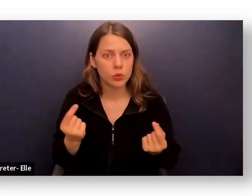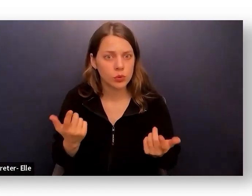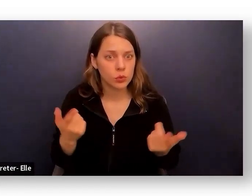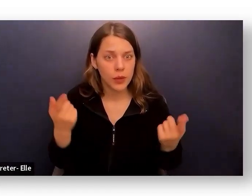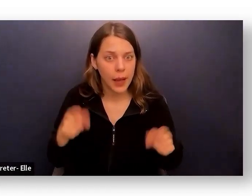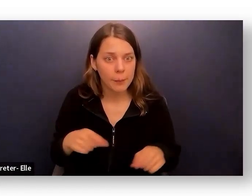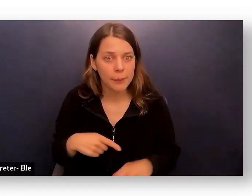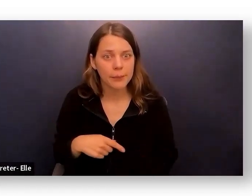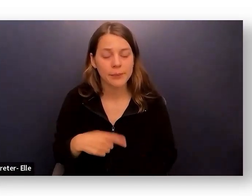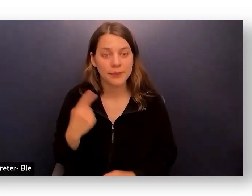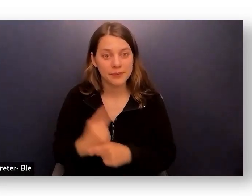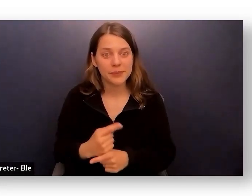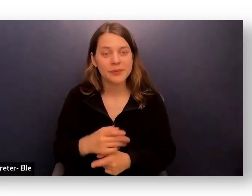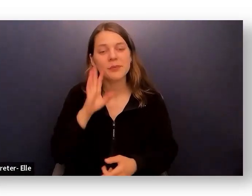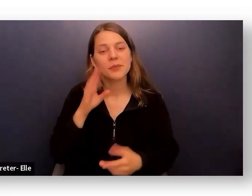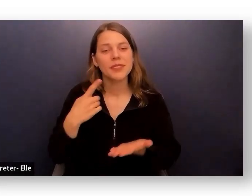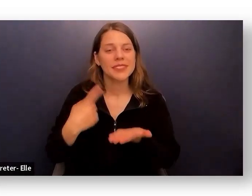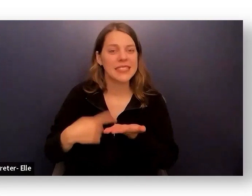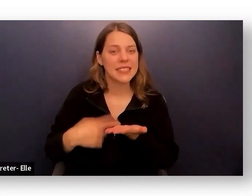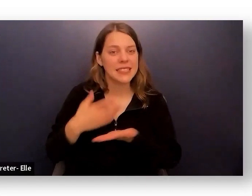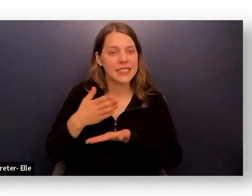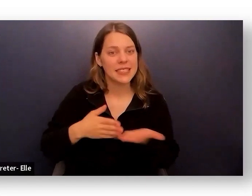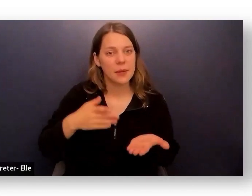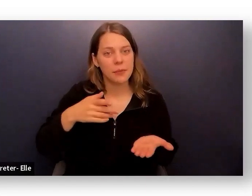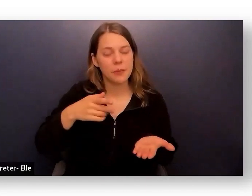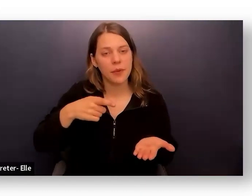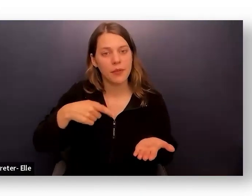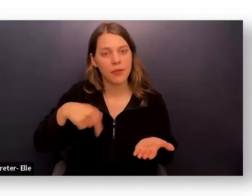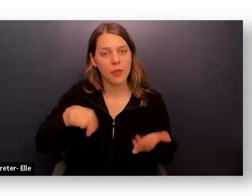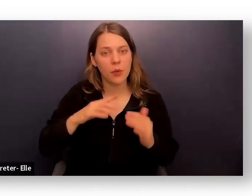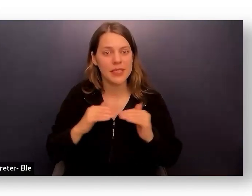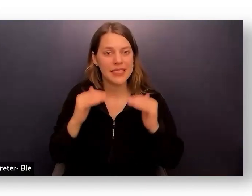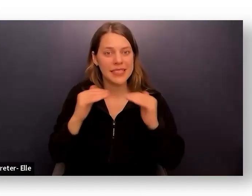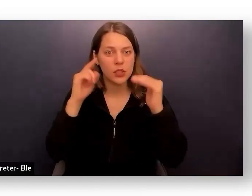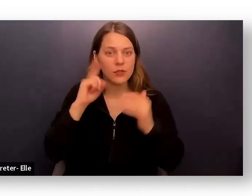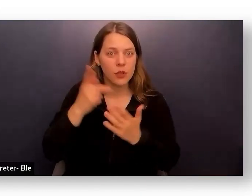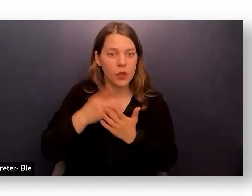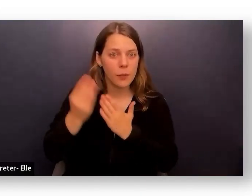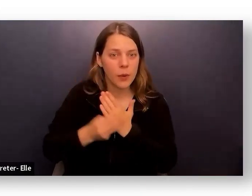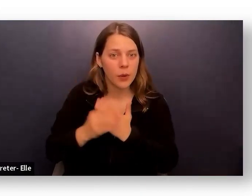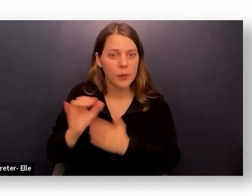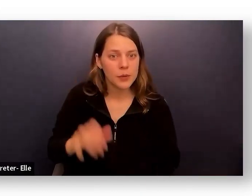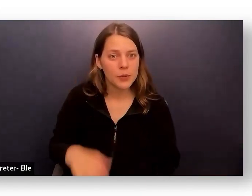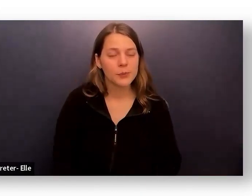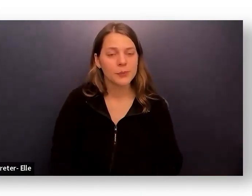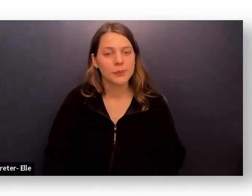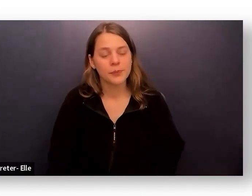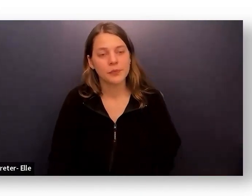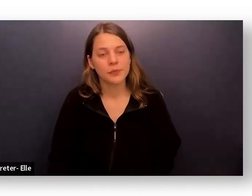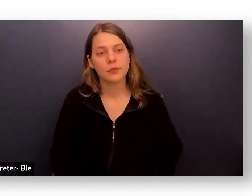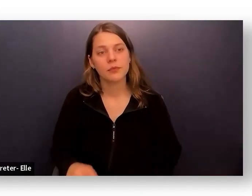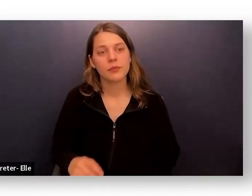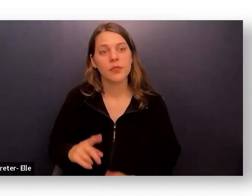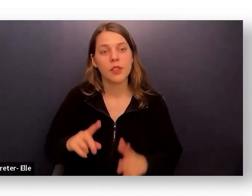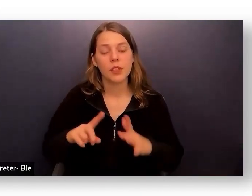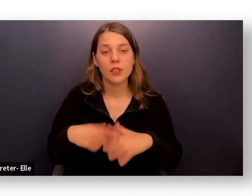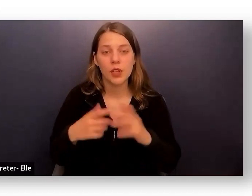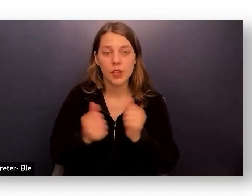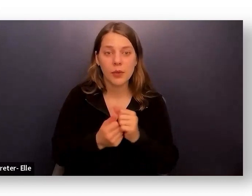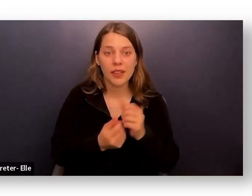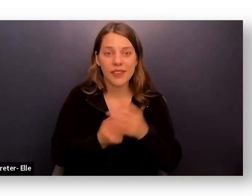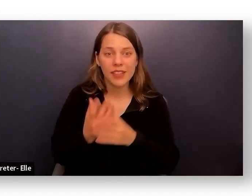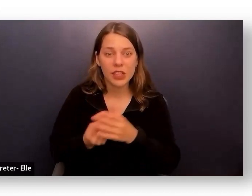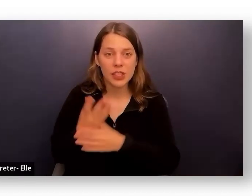¿Qué vamos a hacer diferente? ¿Vamos a pagar la energía? ¿Y qué es lo que vamos a hacer diferente?